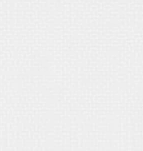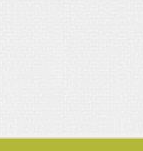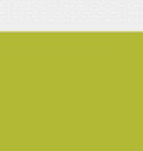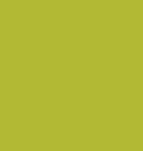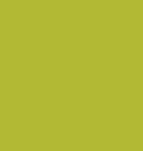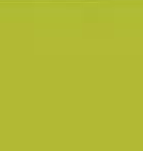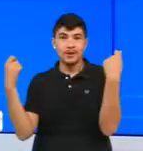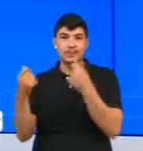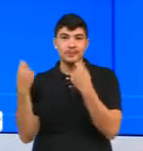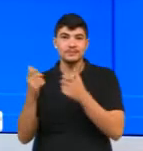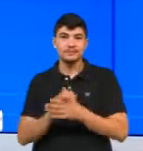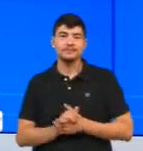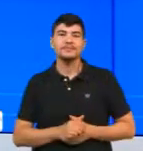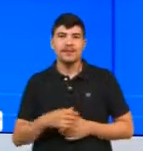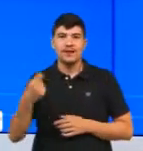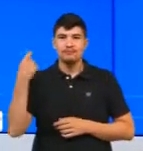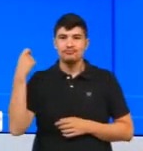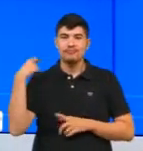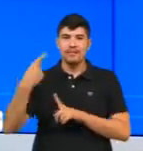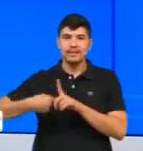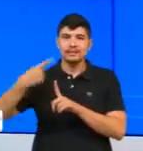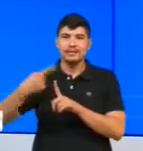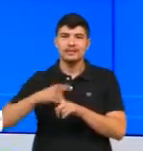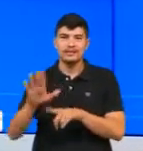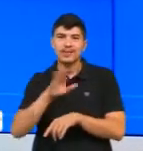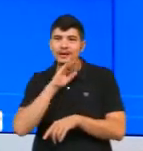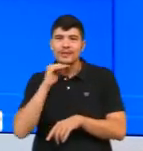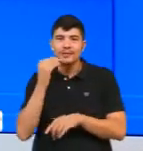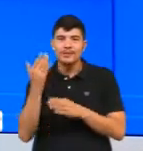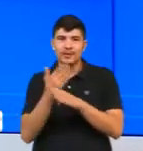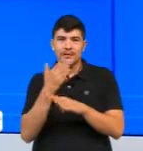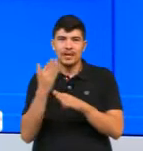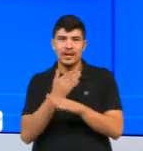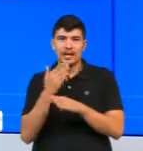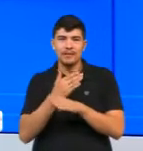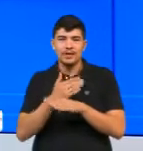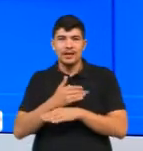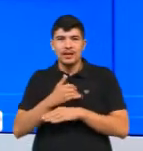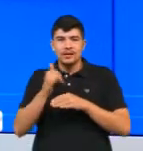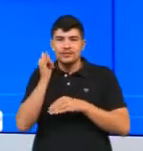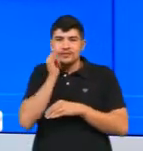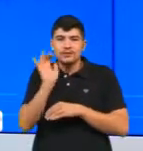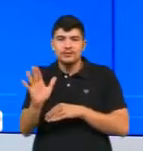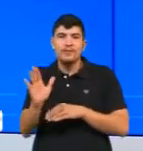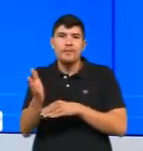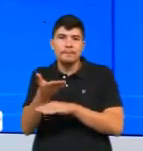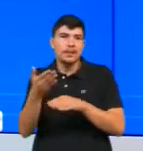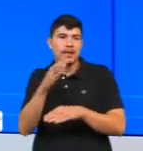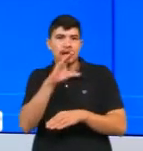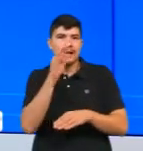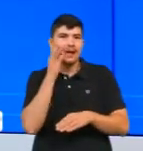canaltro.com. Y desde hace meses, una paciente con problemas renales crónicos pide a Café Salud la autorización para realizarse